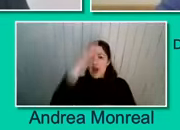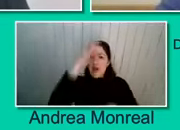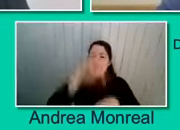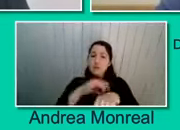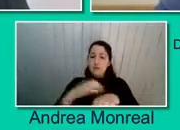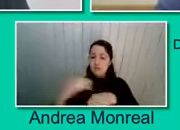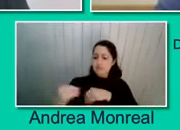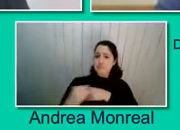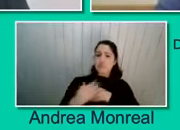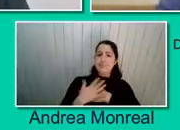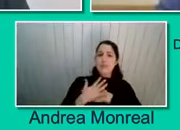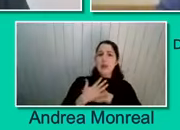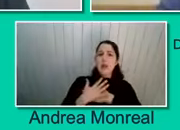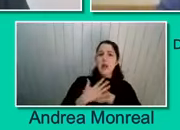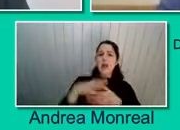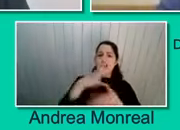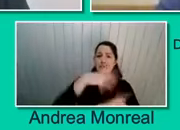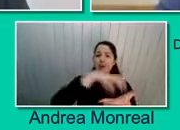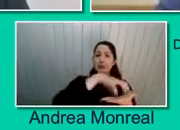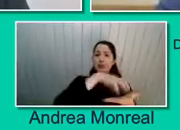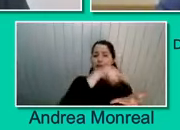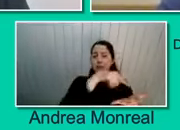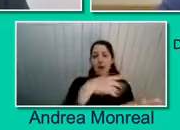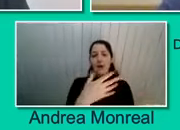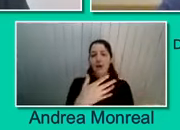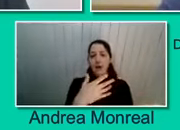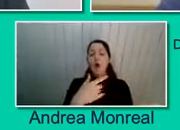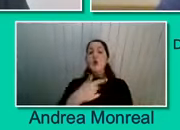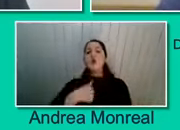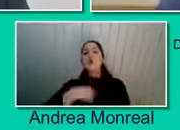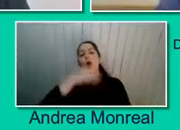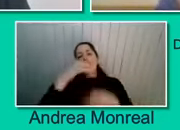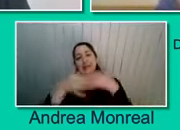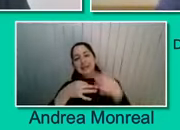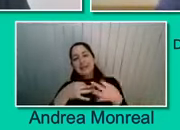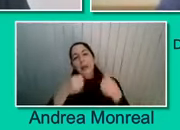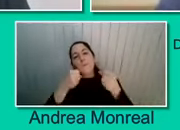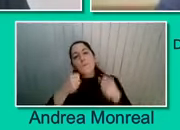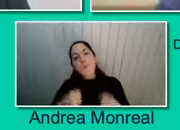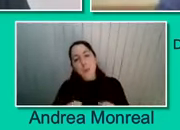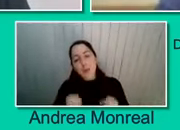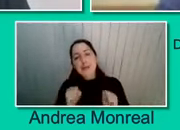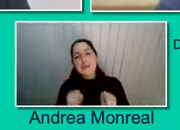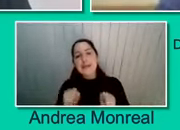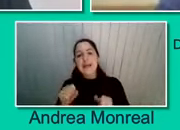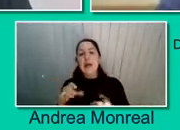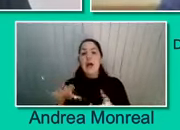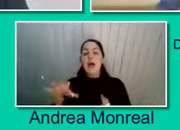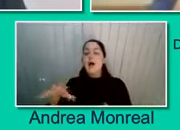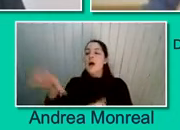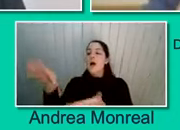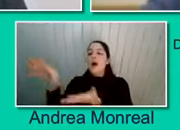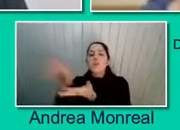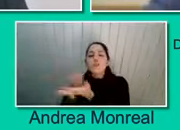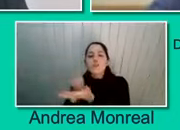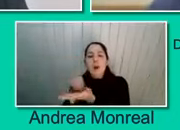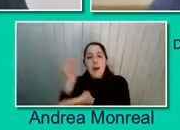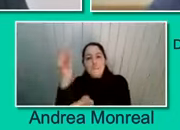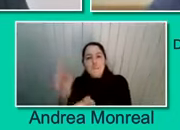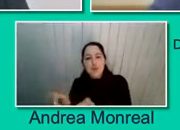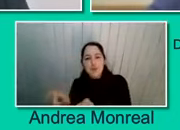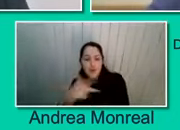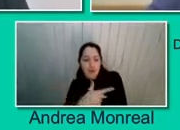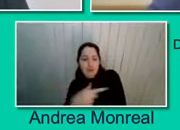viene inactivada. Existe una pequeña posibilidad de que no venga así, pero por lo general se utilizan buffers